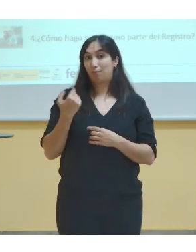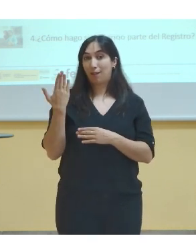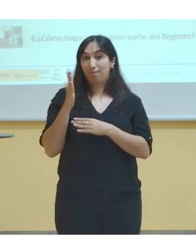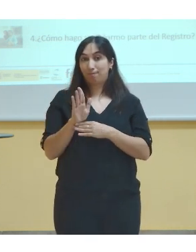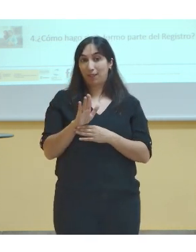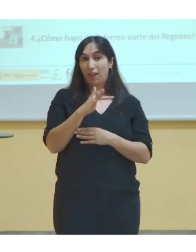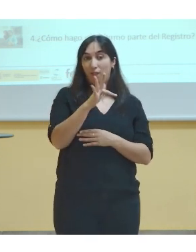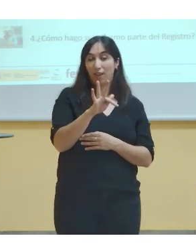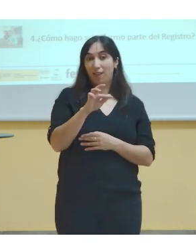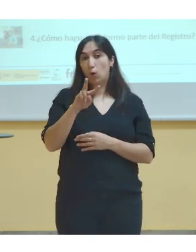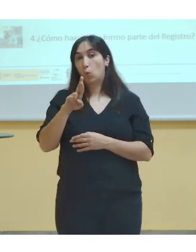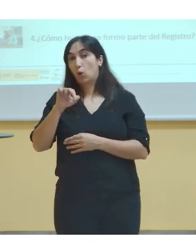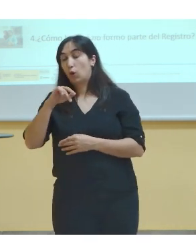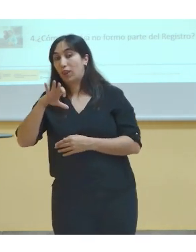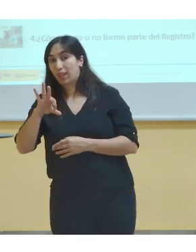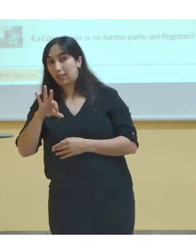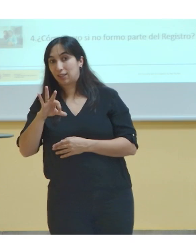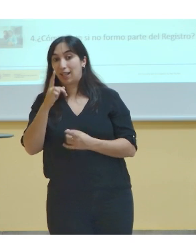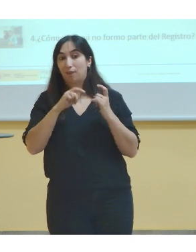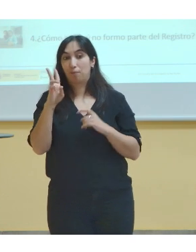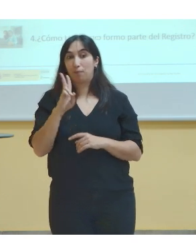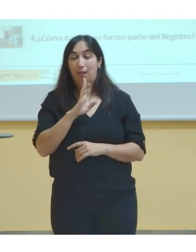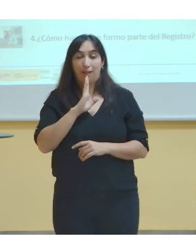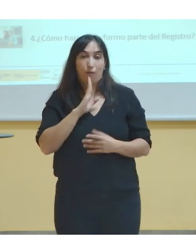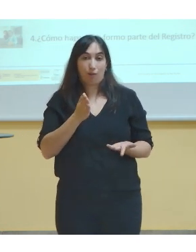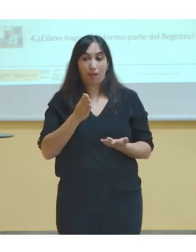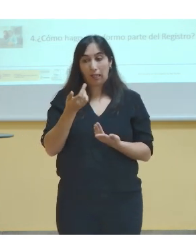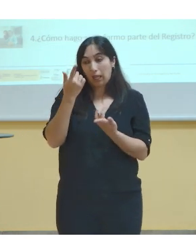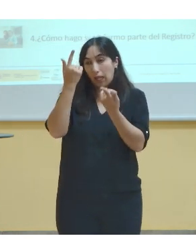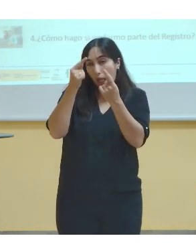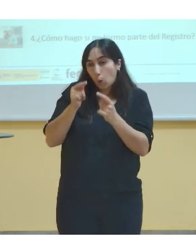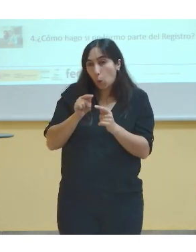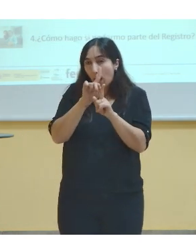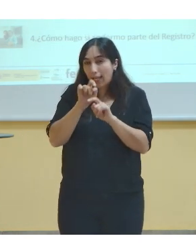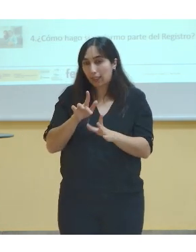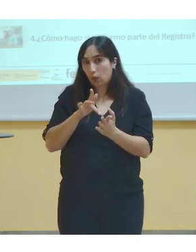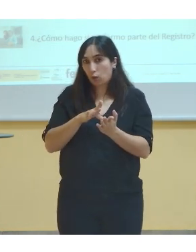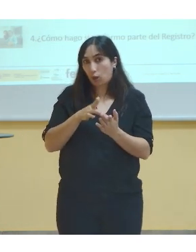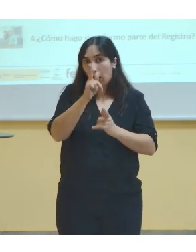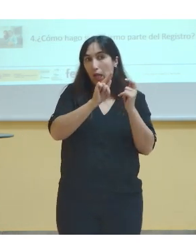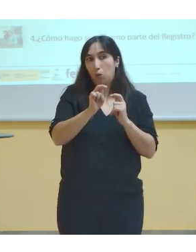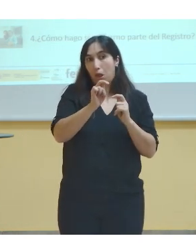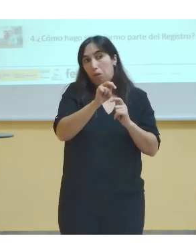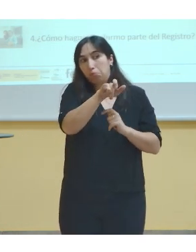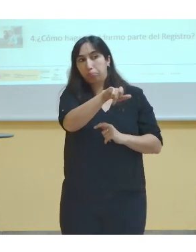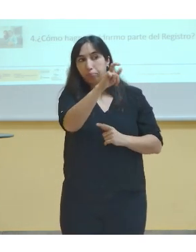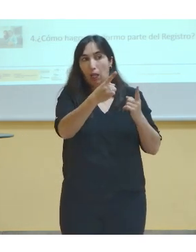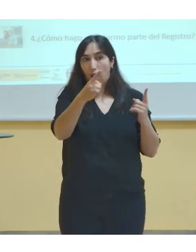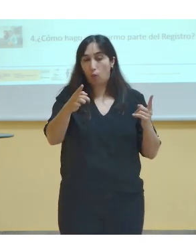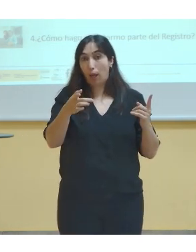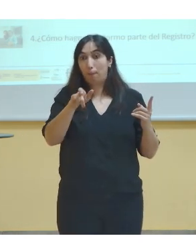de Euroordis, información a partir de encuestas que se habían llevado por vía asociaciones de pacientes en las que las